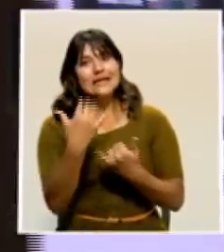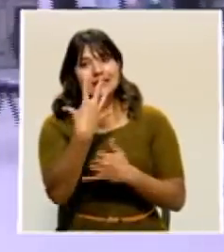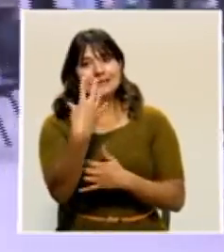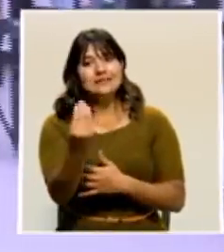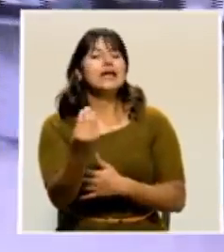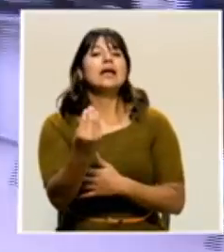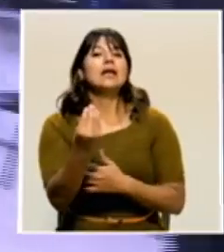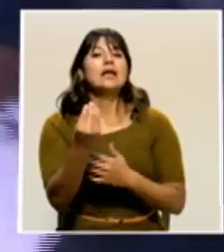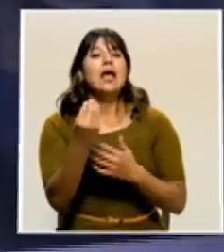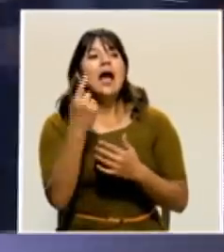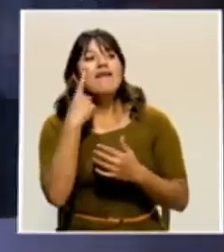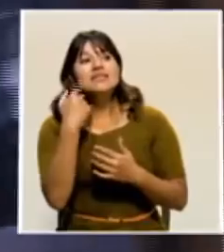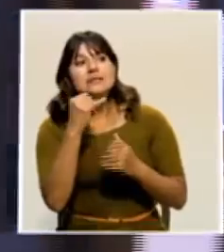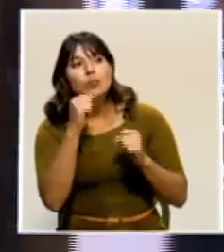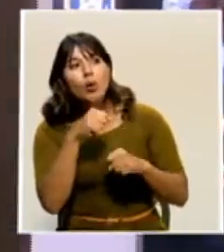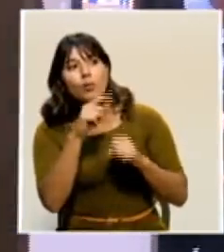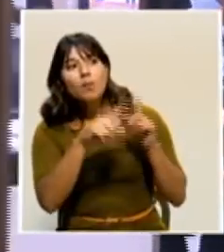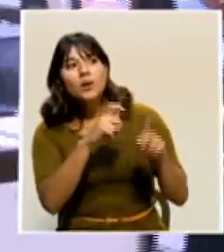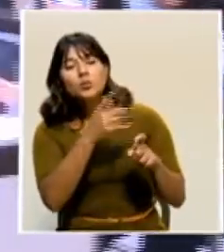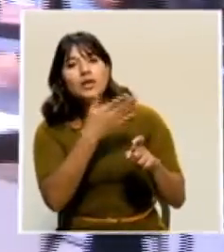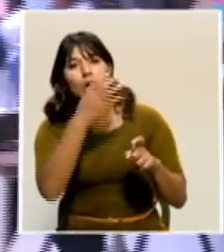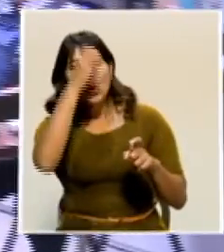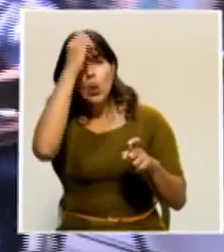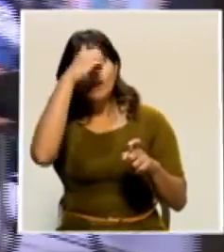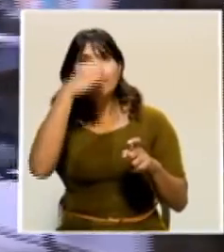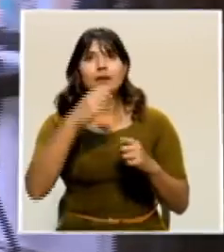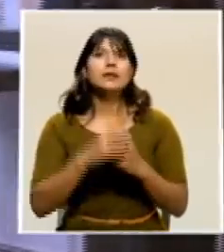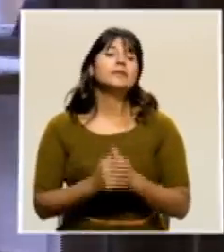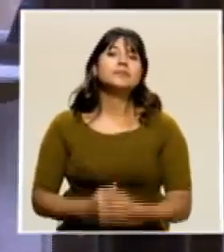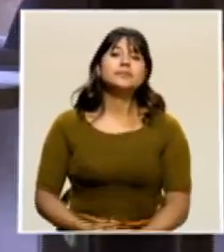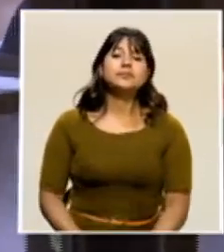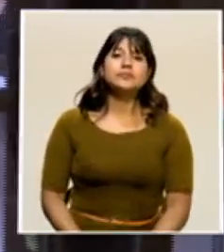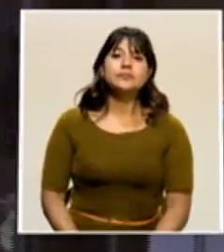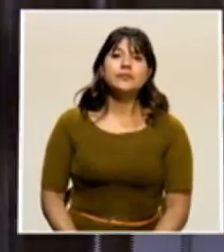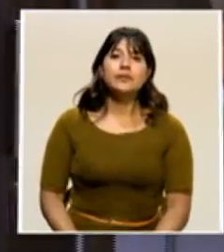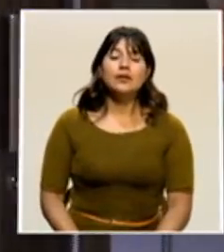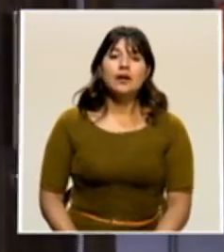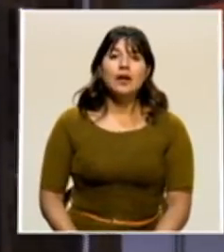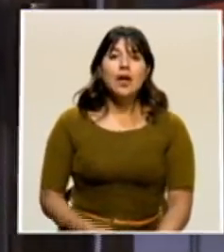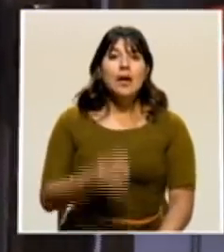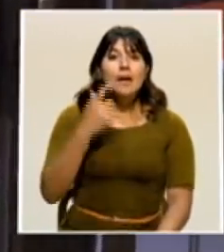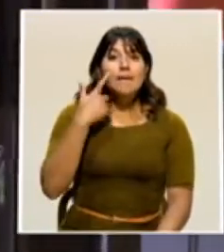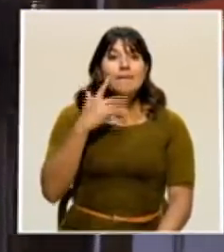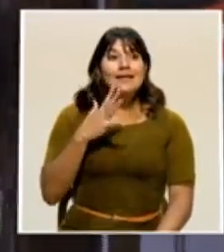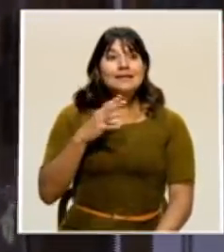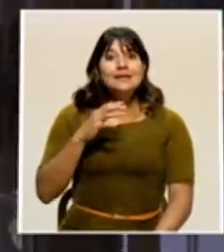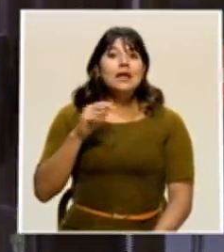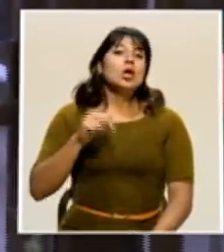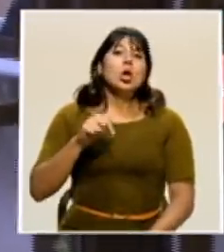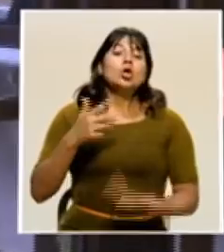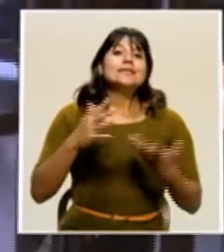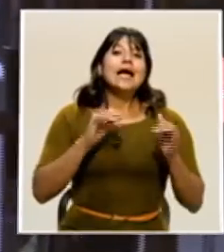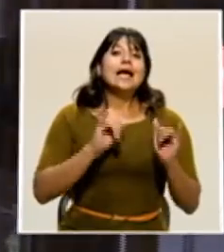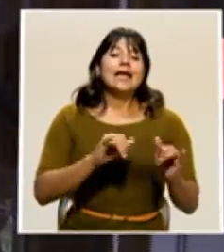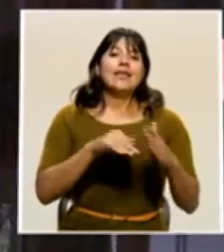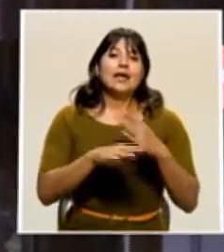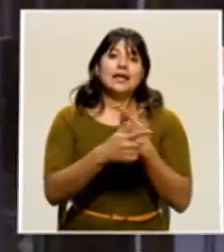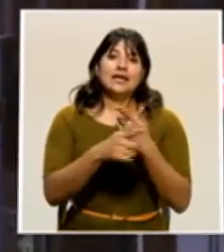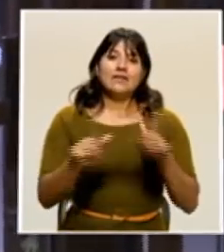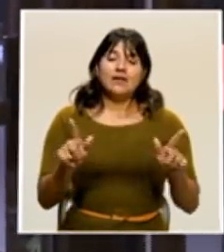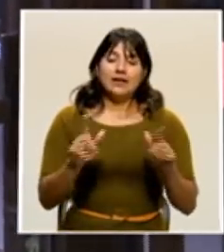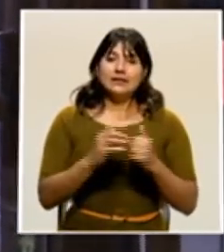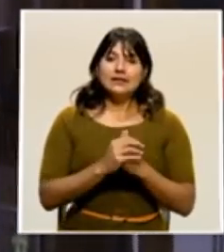él ha publicado de que estaría hoy quedando en libertad. Así lo ha dicho él en algunas redes